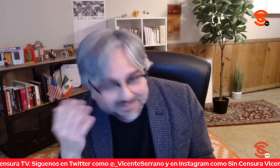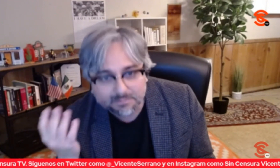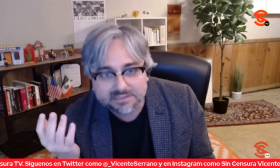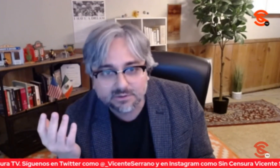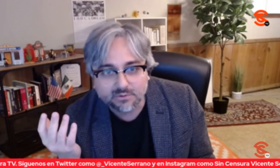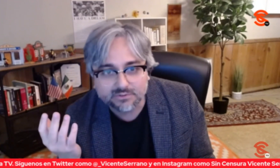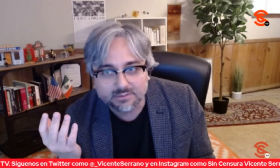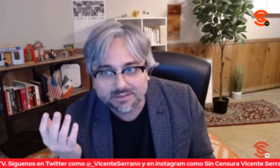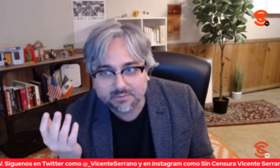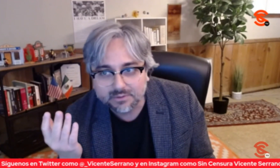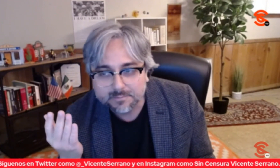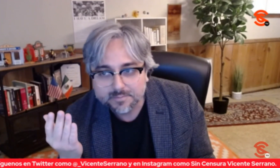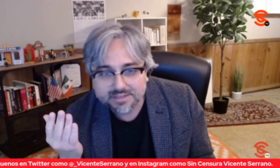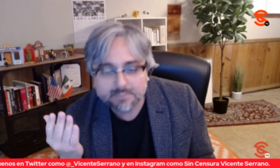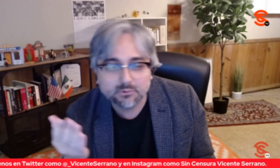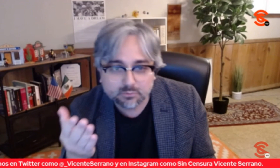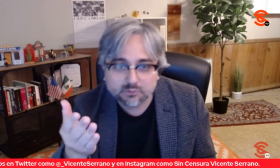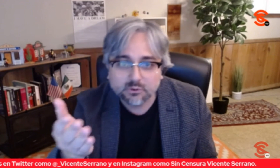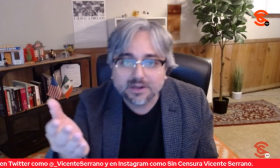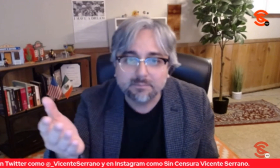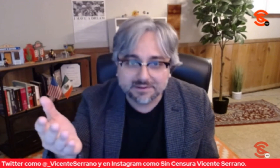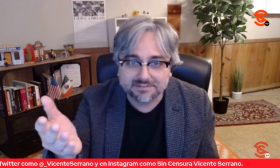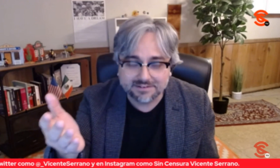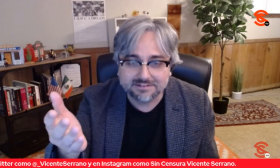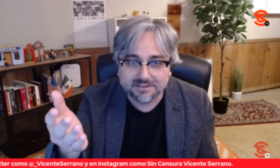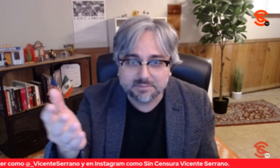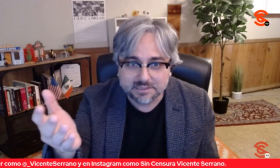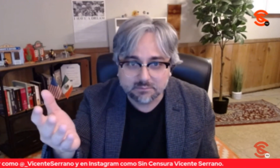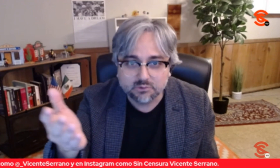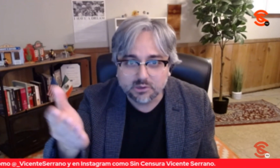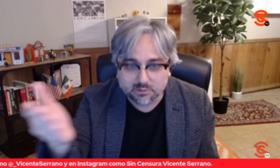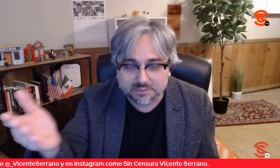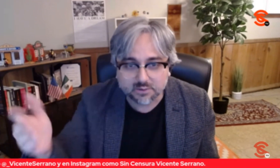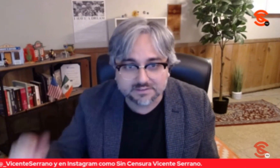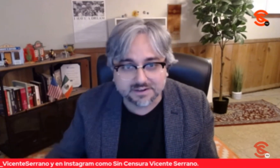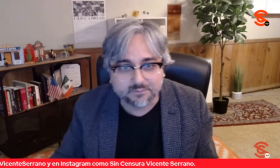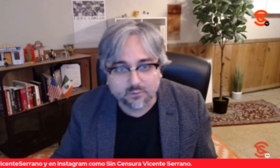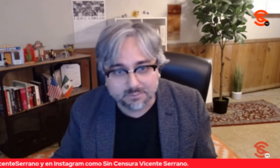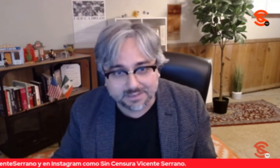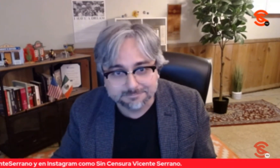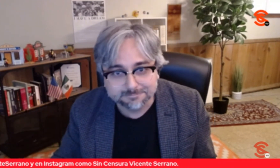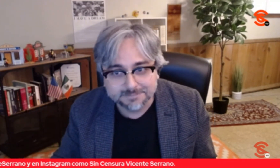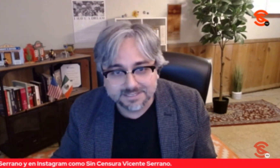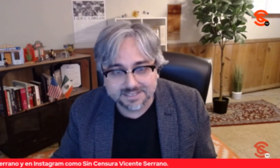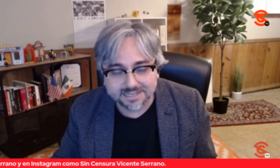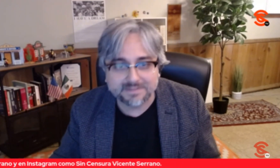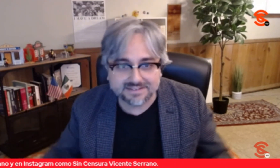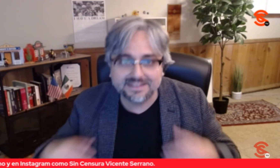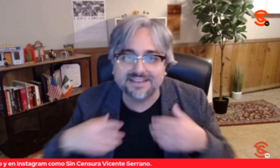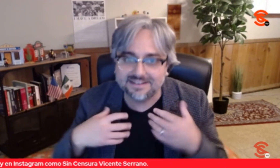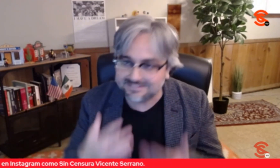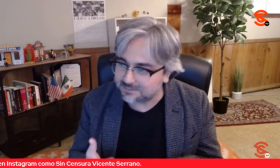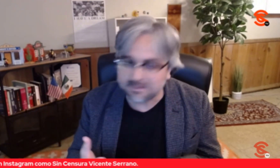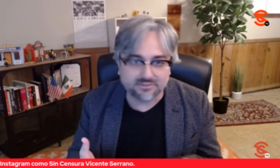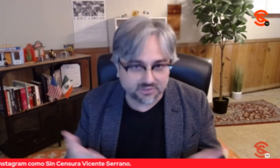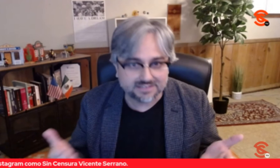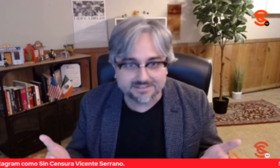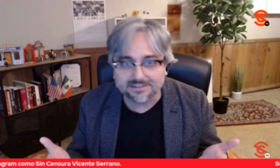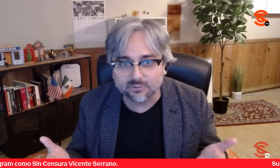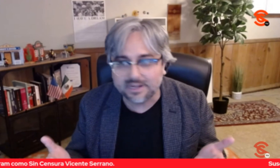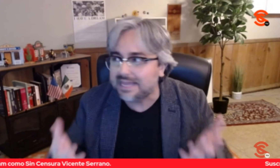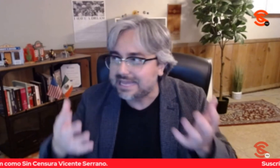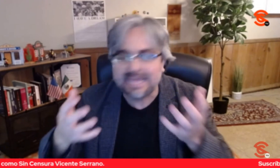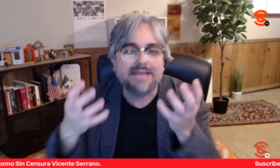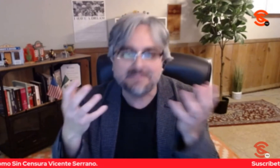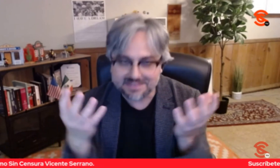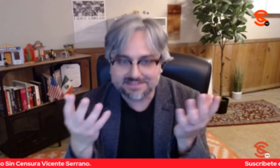gente de pensamiento conservador y por supuesto que respetamos mucho a los lectores de Reforma, a pesar de que en este espacio, aquí en